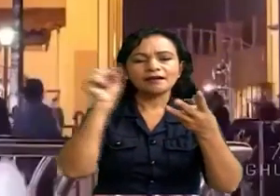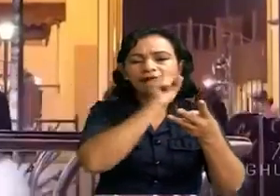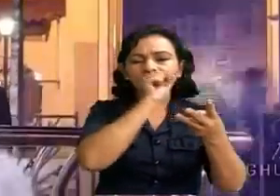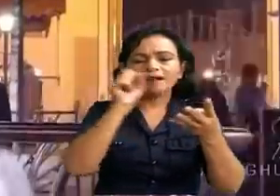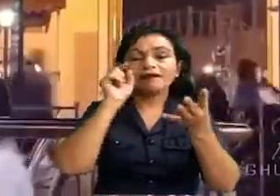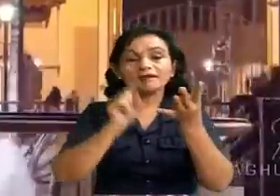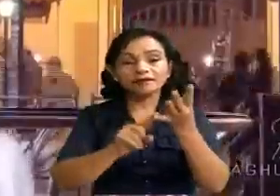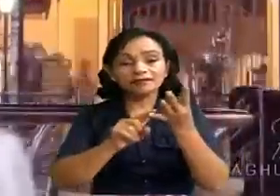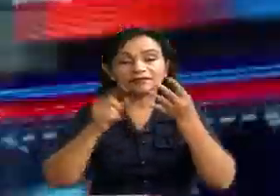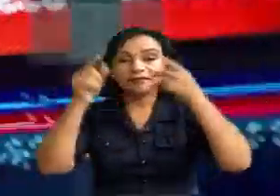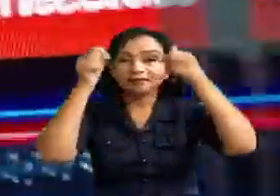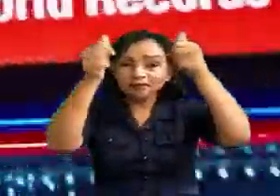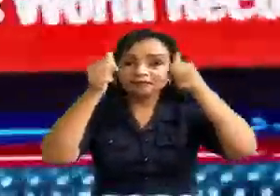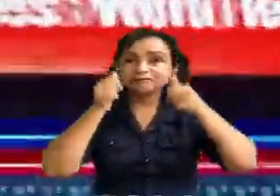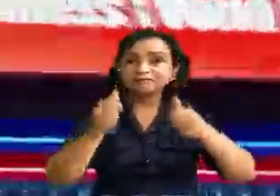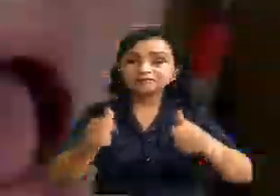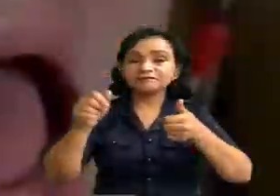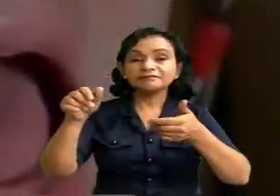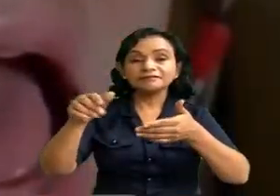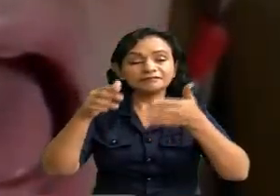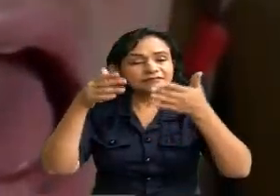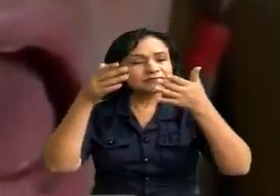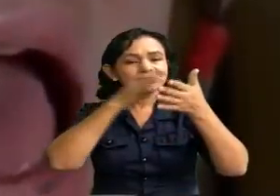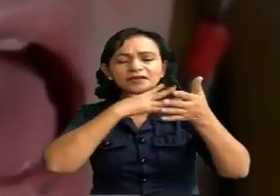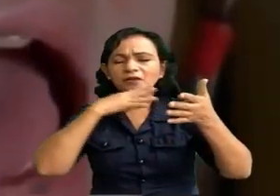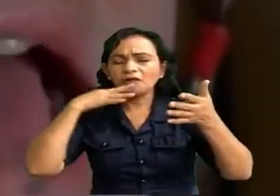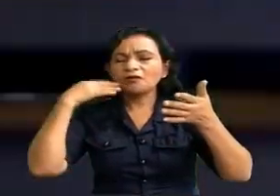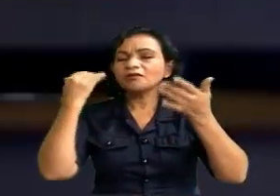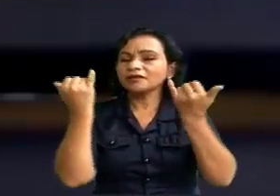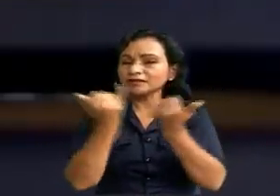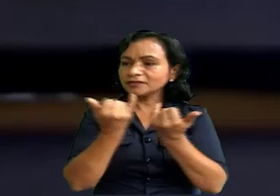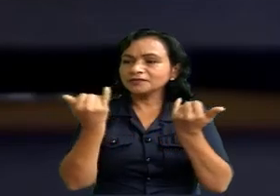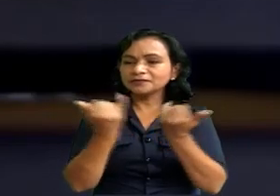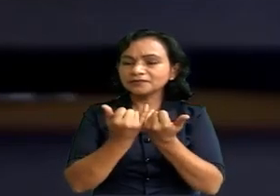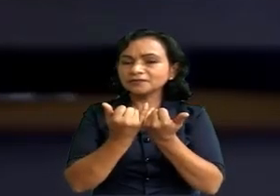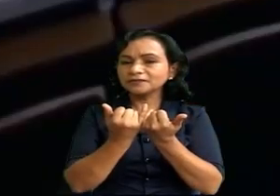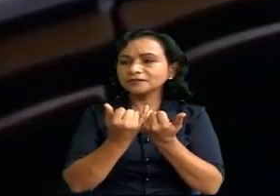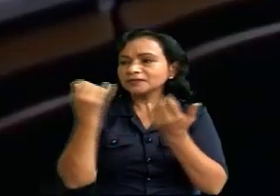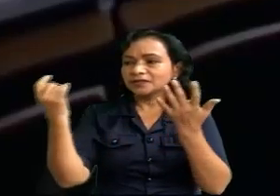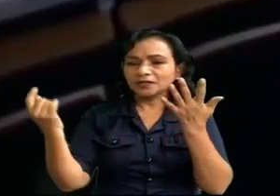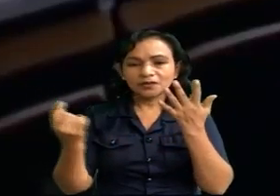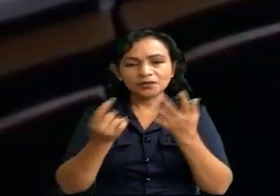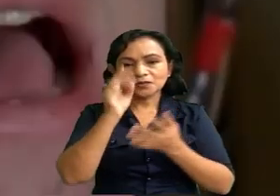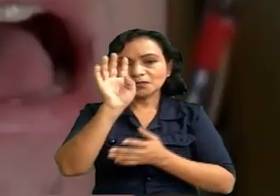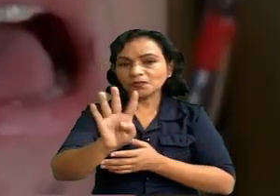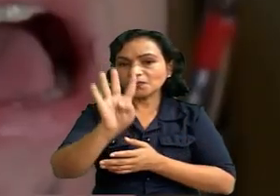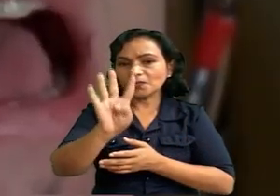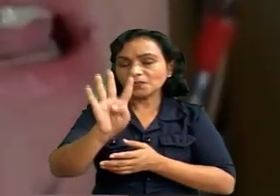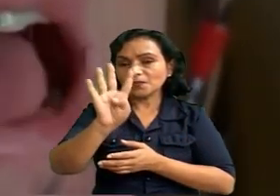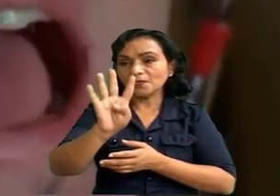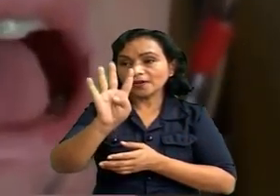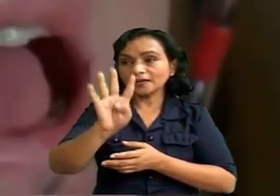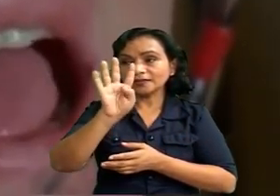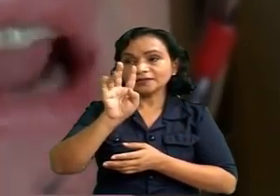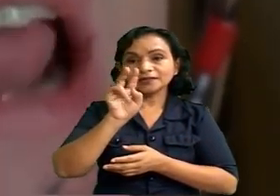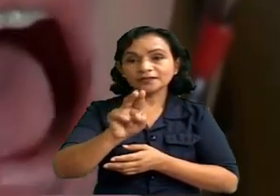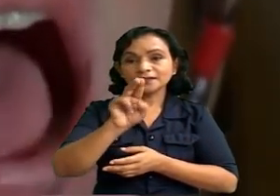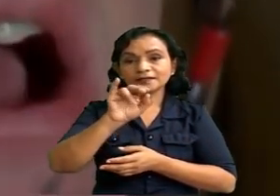de propaganda, de vallas, de colores. Y el cuarto nivel gramsciano de la